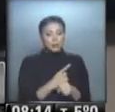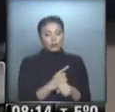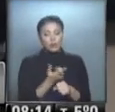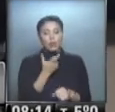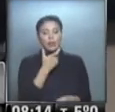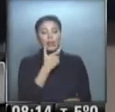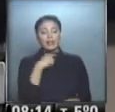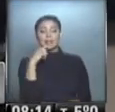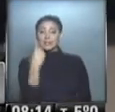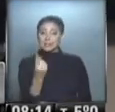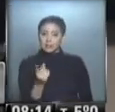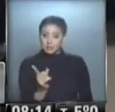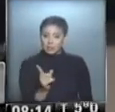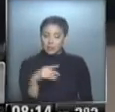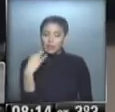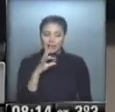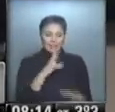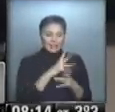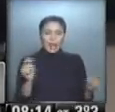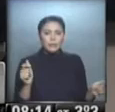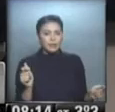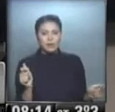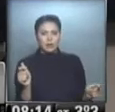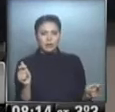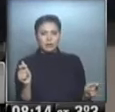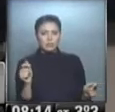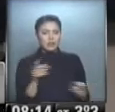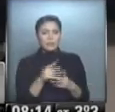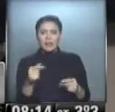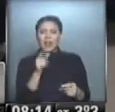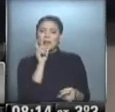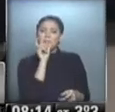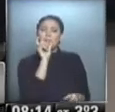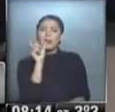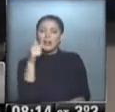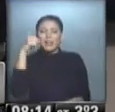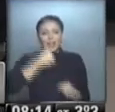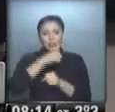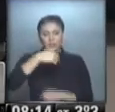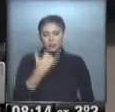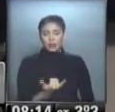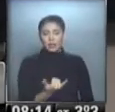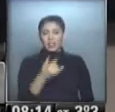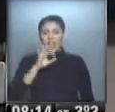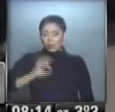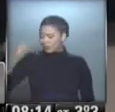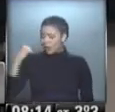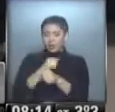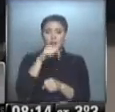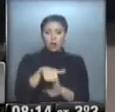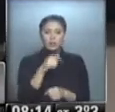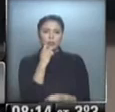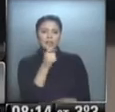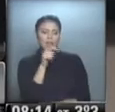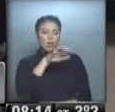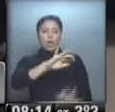querría decir es que hay que terminar y desterrar la terminología que se ha impuesto en los últimos años de